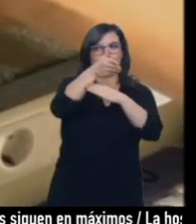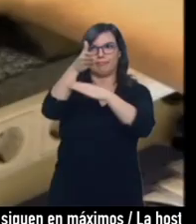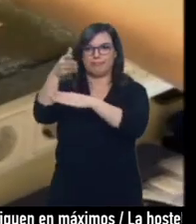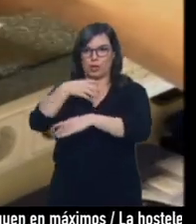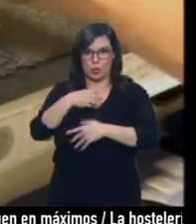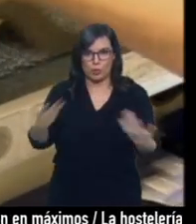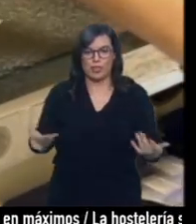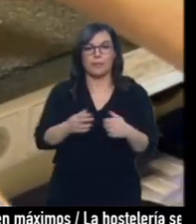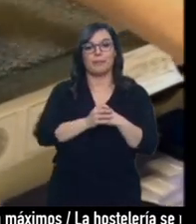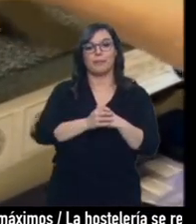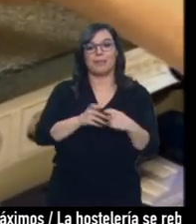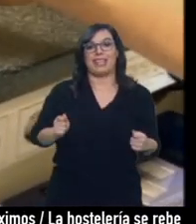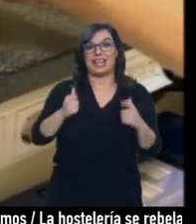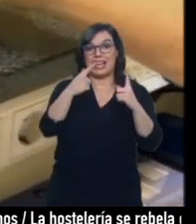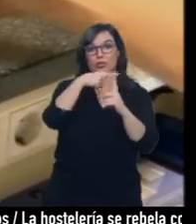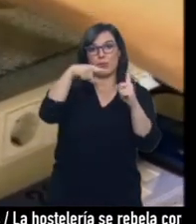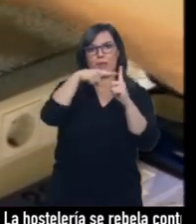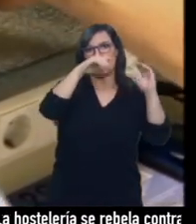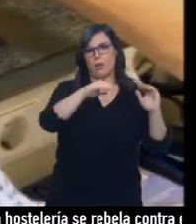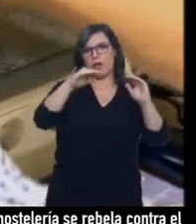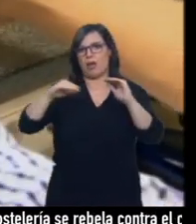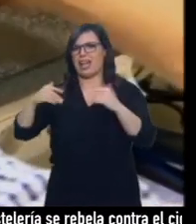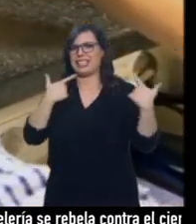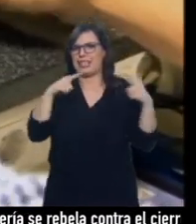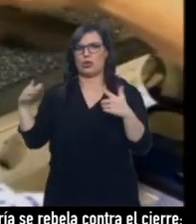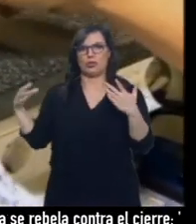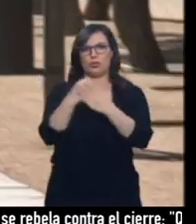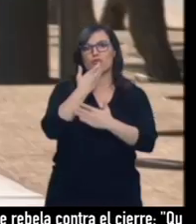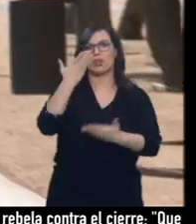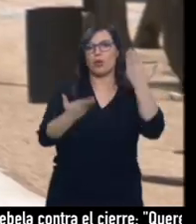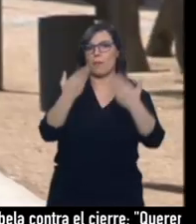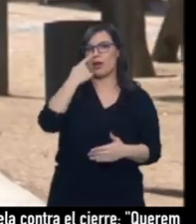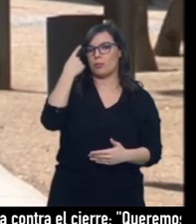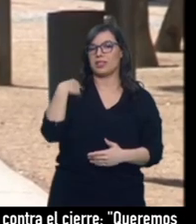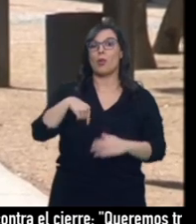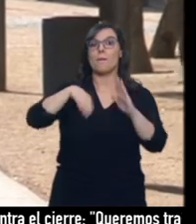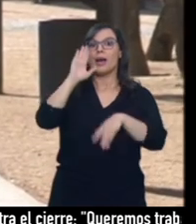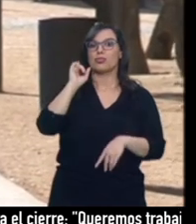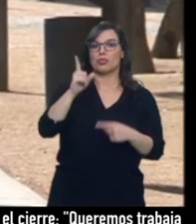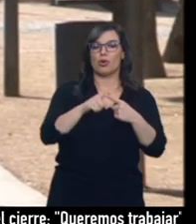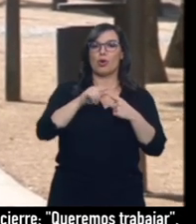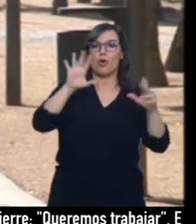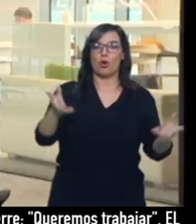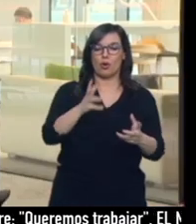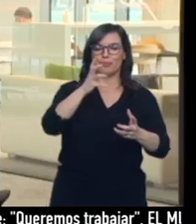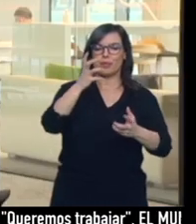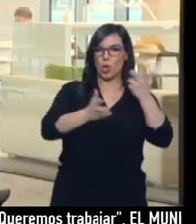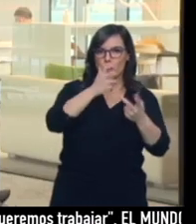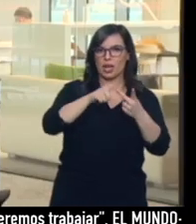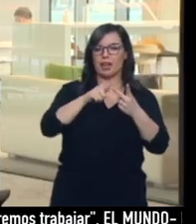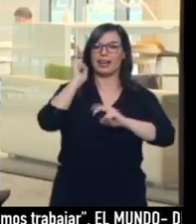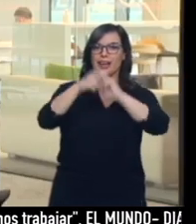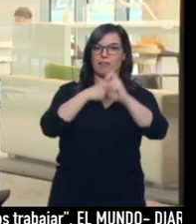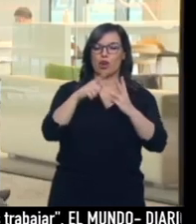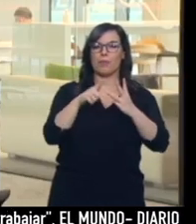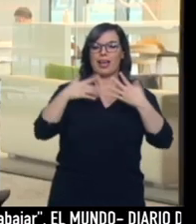El gasto medio baja en todos los sectores con respecto a 2019, excepto en cocina, reformas y deportes. Sobre todo relacionadas con